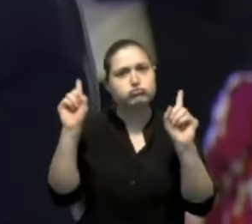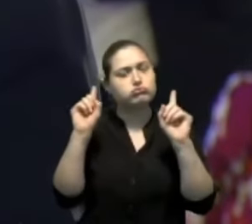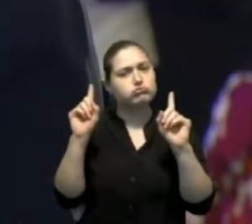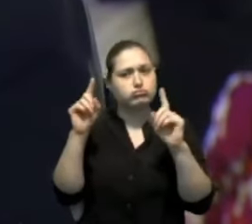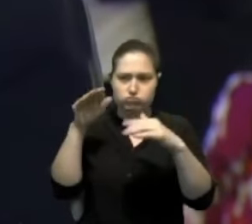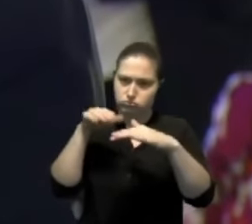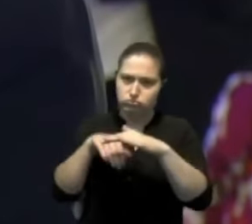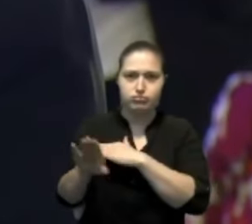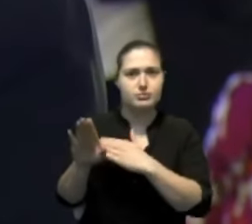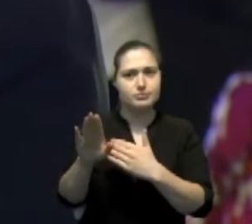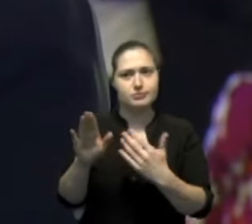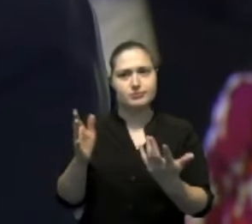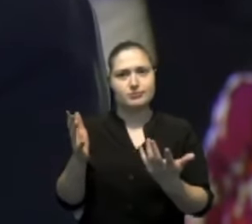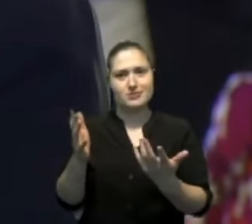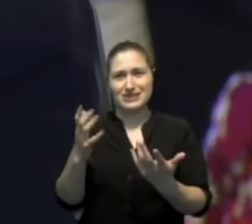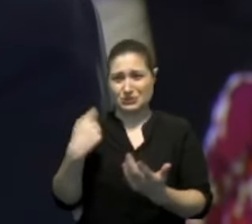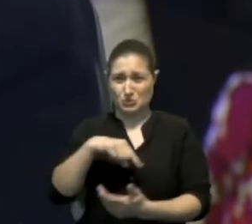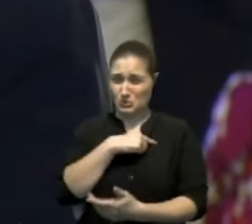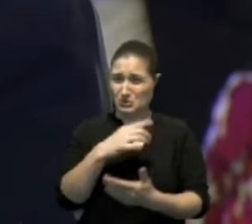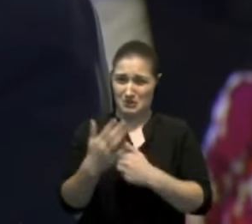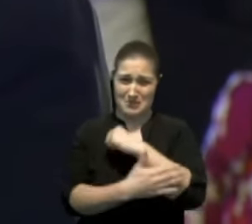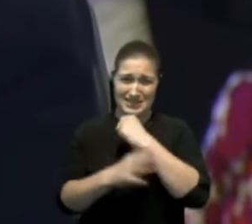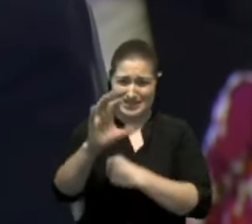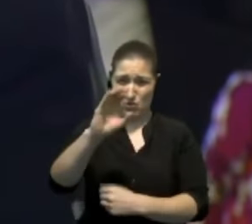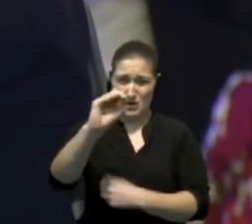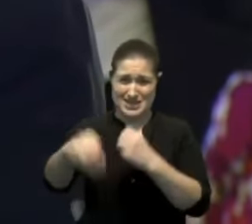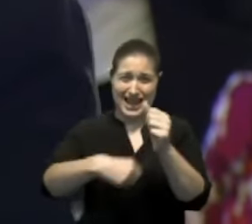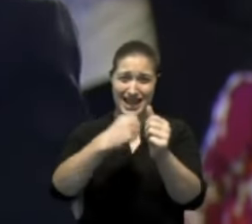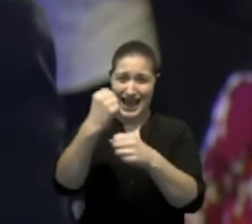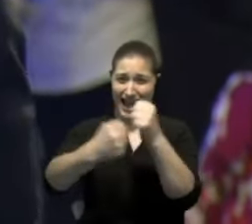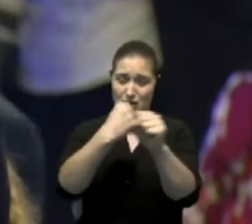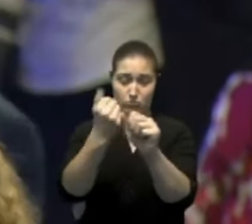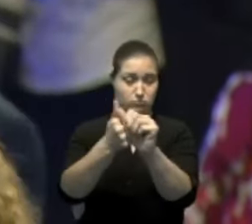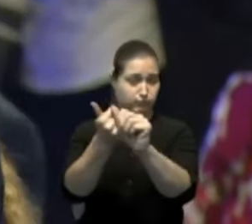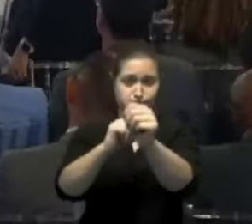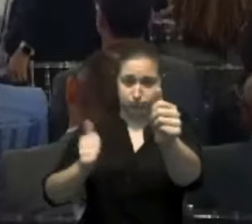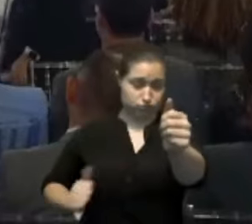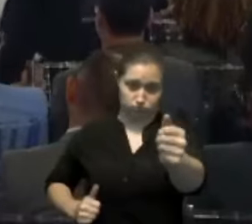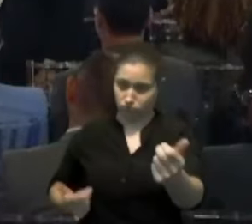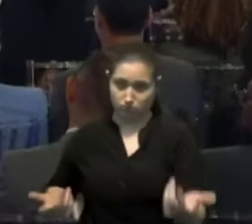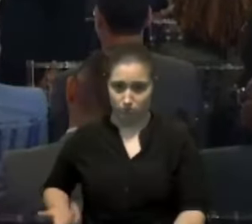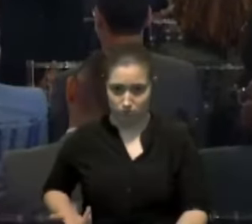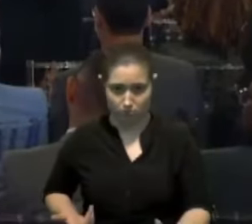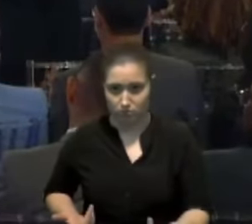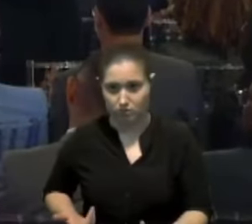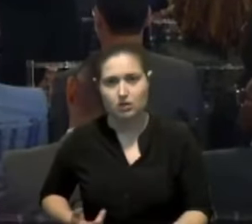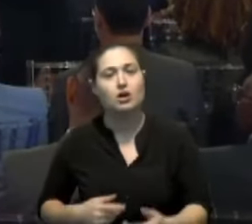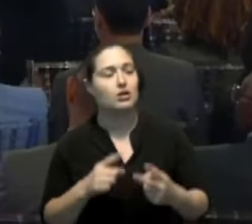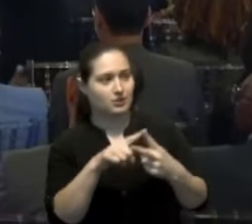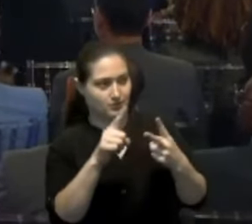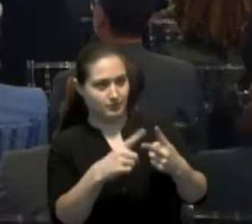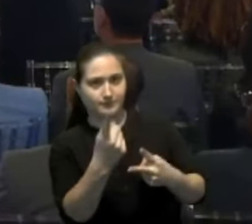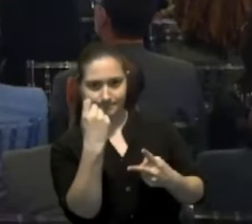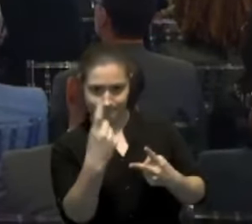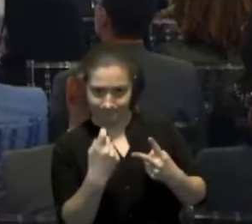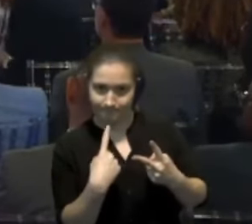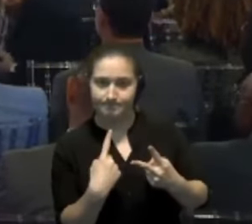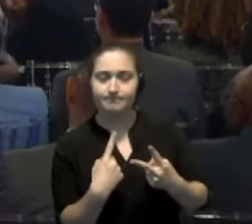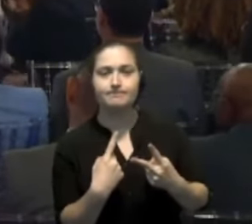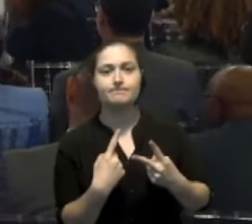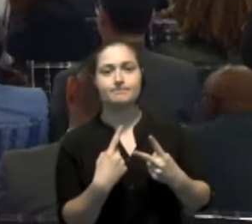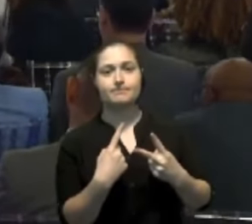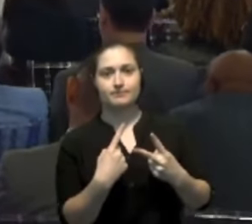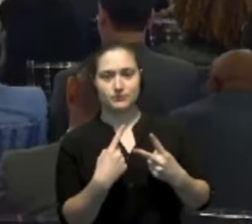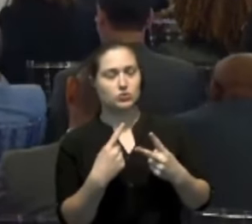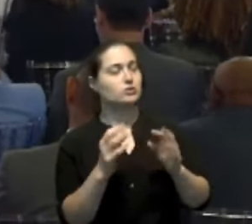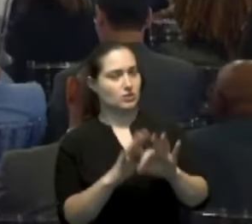más de 50 años de atraso en en el país Muchas gracias Sí eh bueno dos preguntas eh